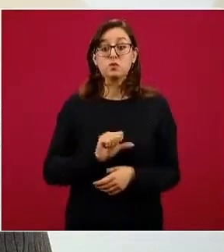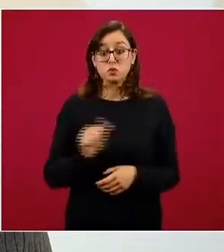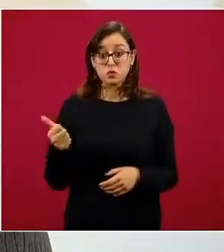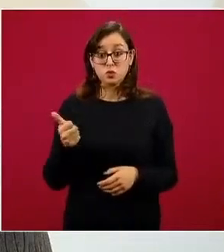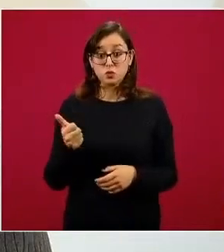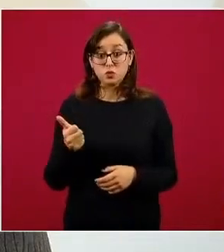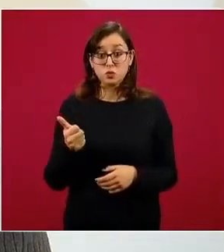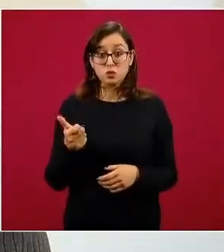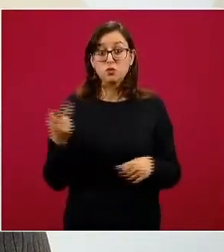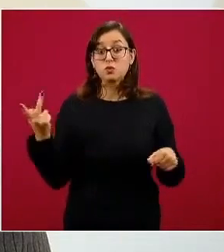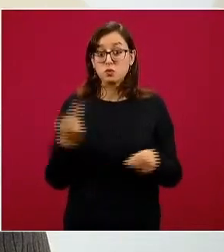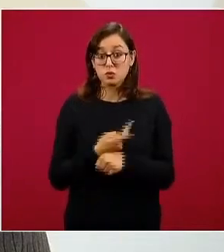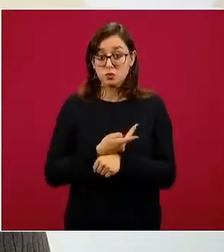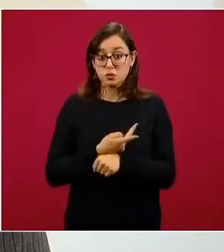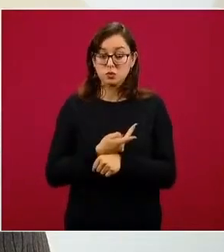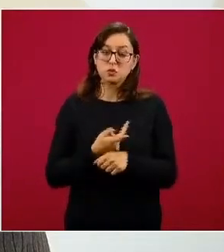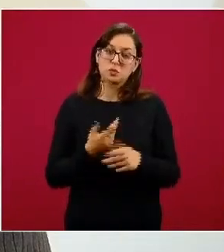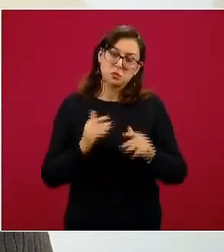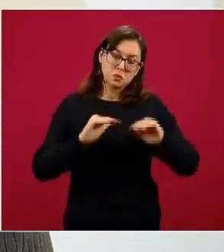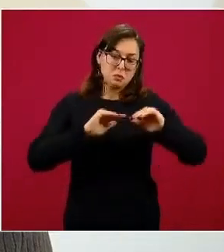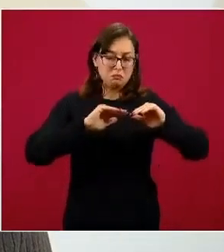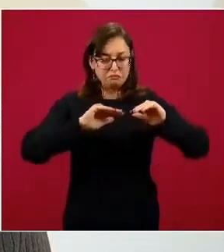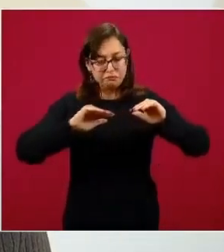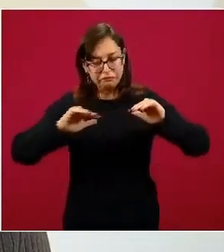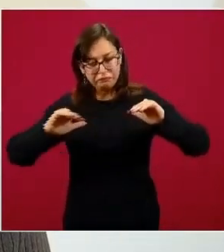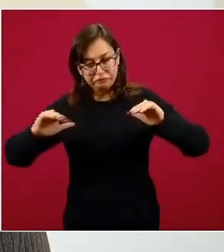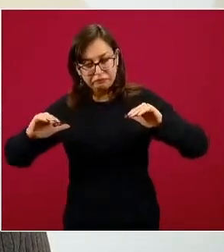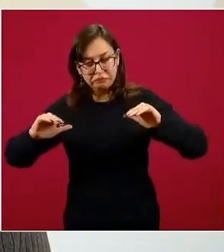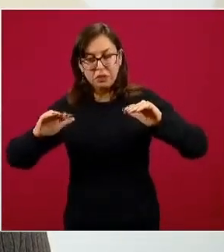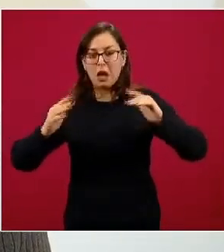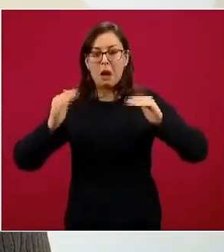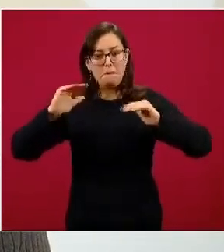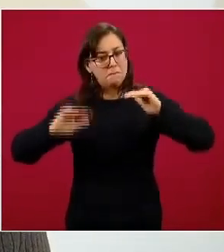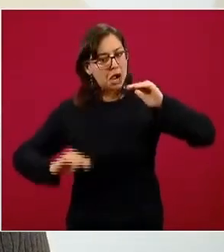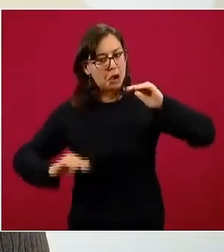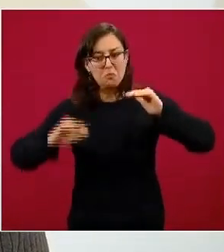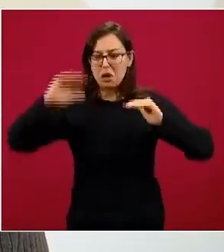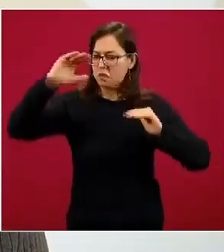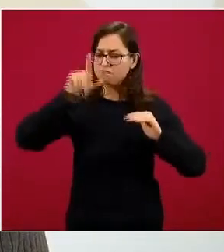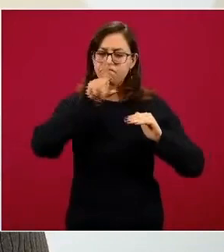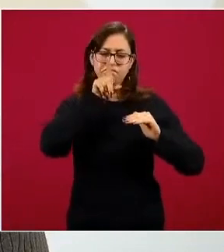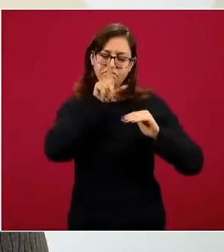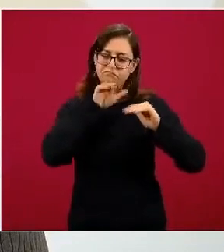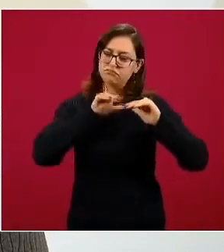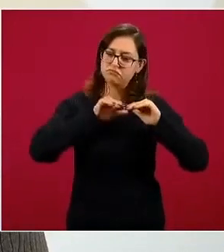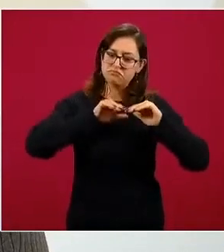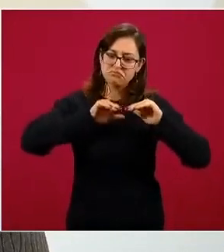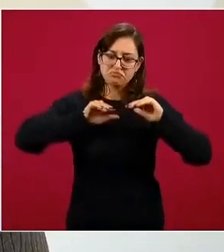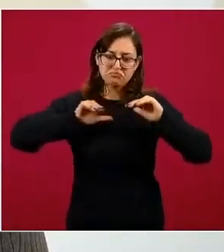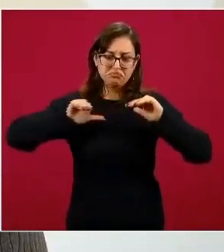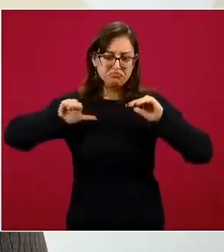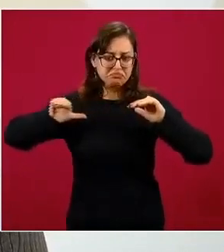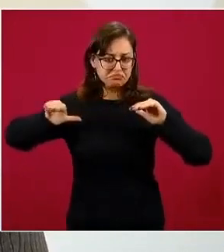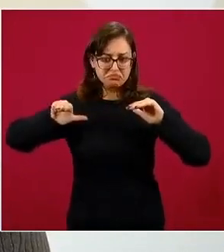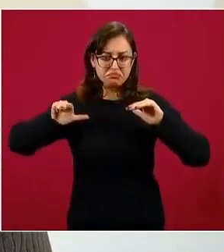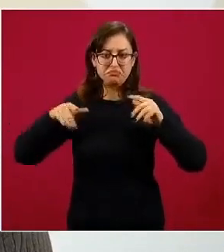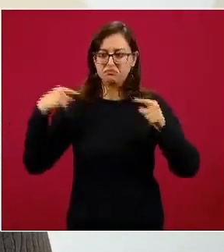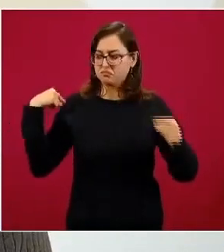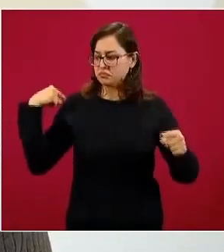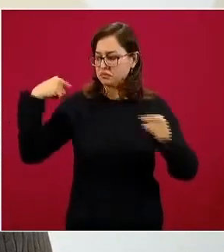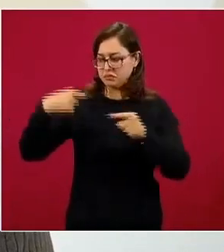un comportamiento de meseta, es decir, una tendencia que no ha tenido mayores incrementos o movimientos en las